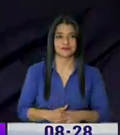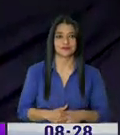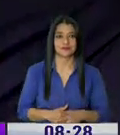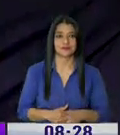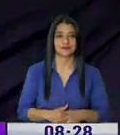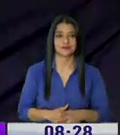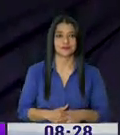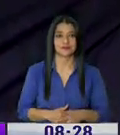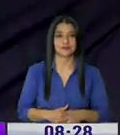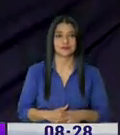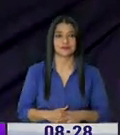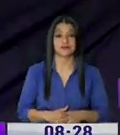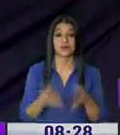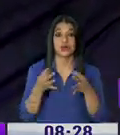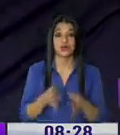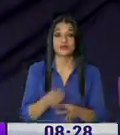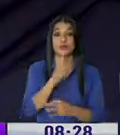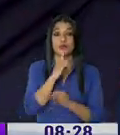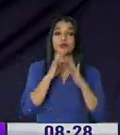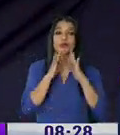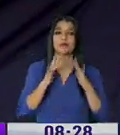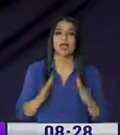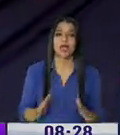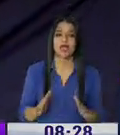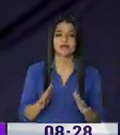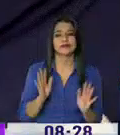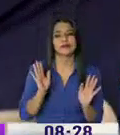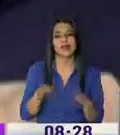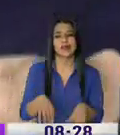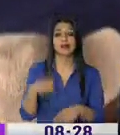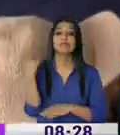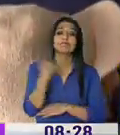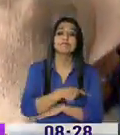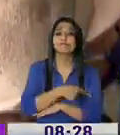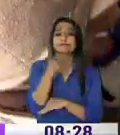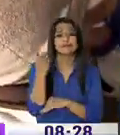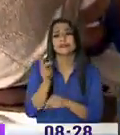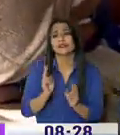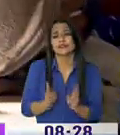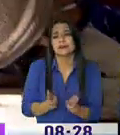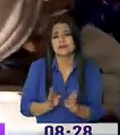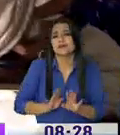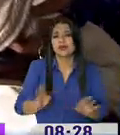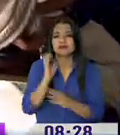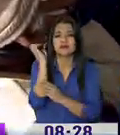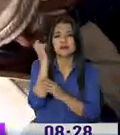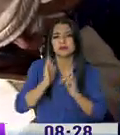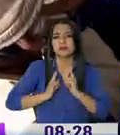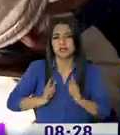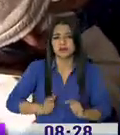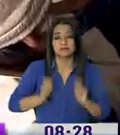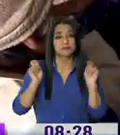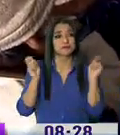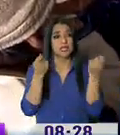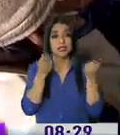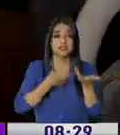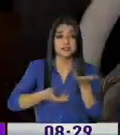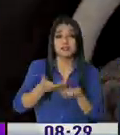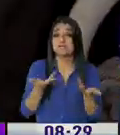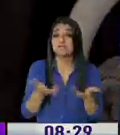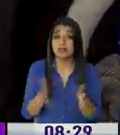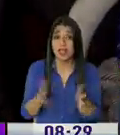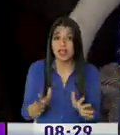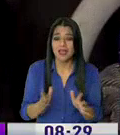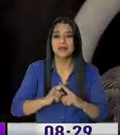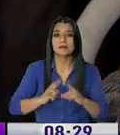Cuando pensaban que el día de su cumpleaños sería un día normal, uno más dentro de esta emergencia sanitaria, sin celebración alguna, TVC